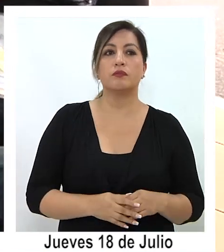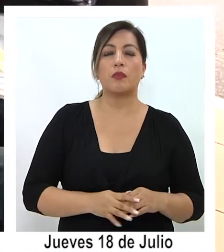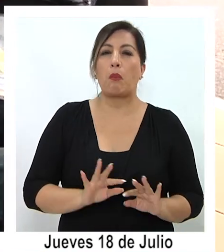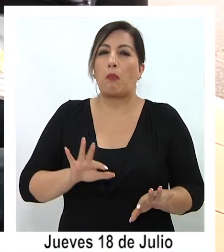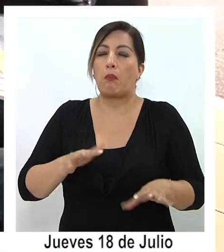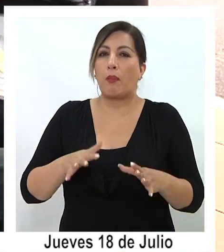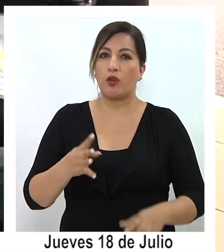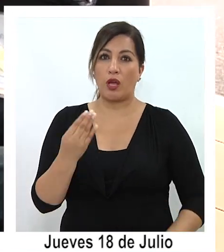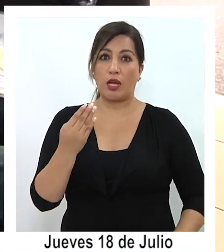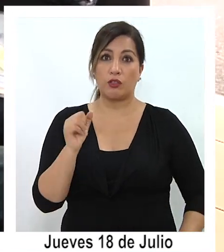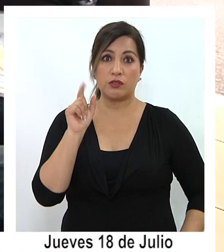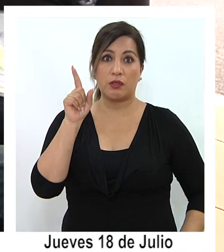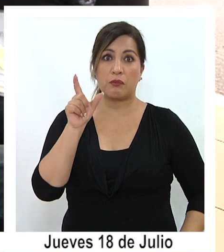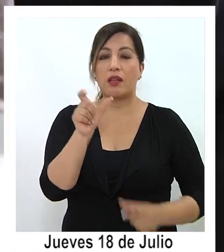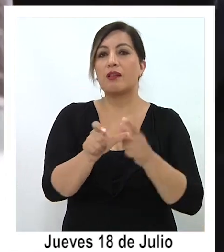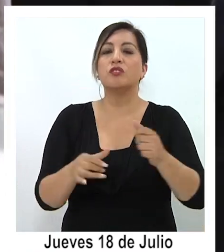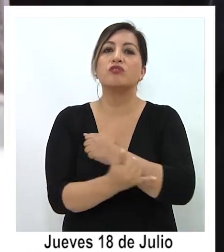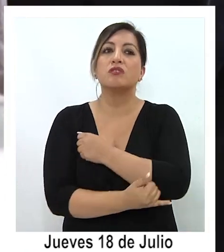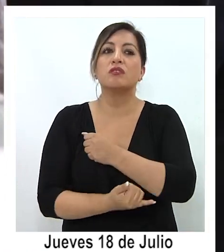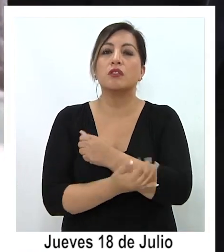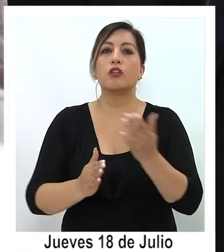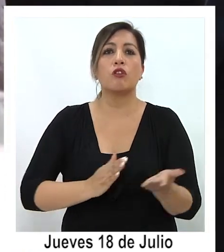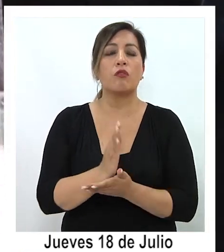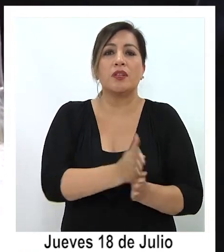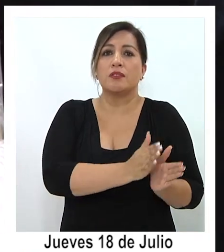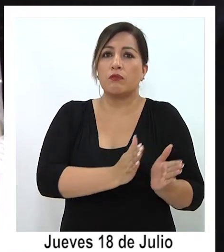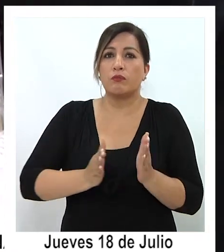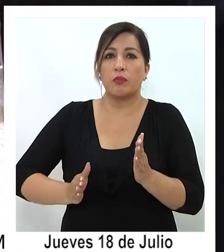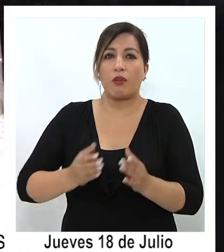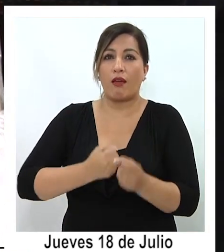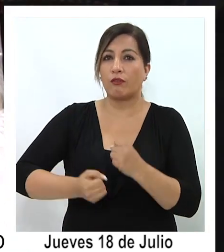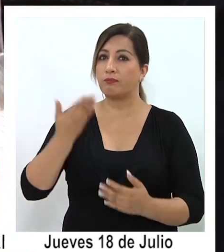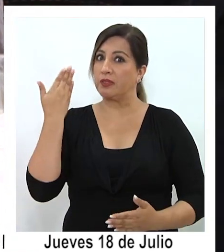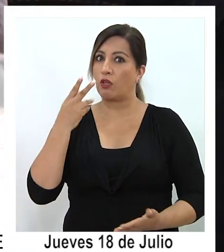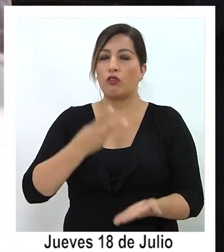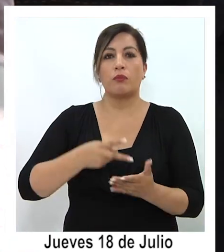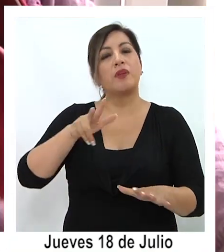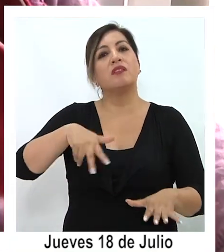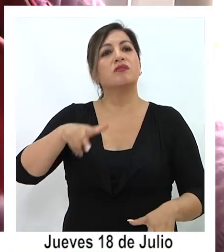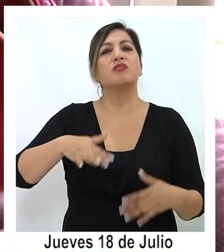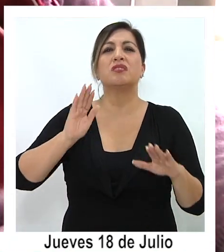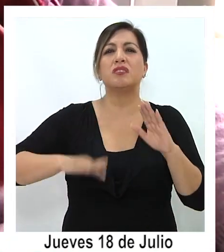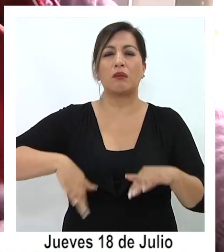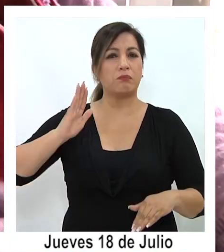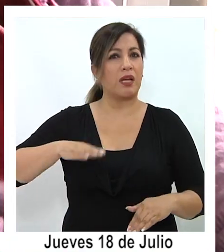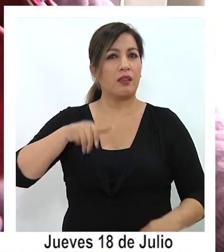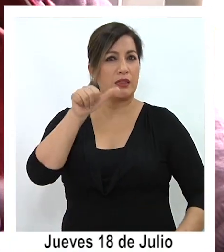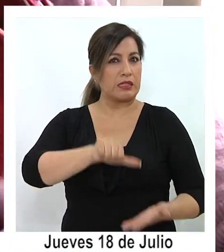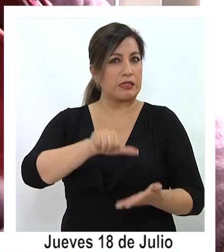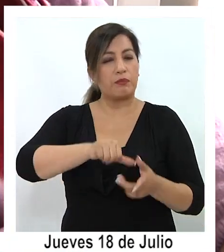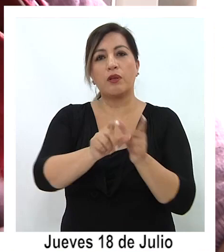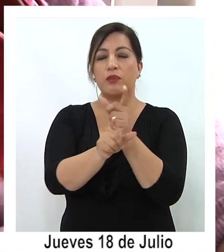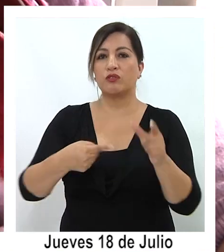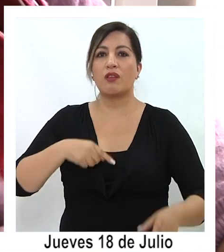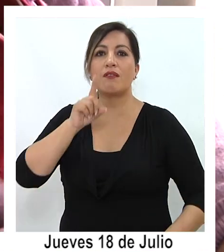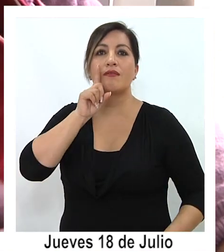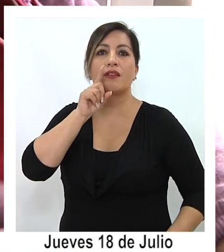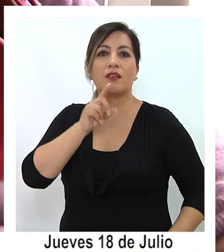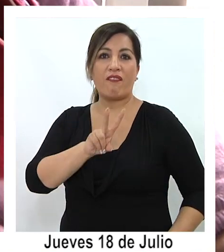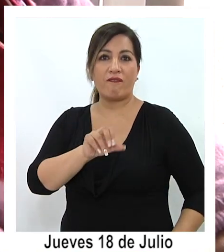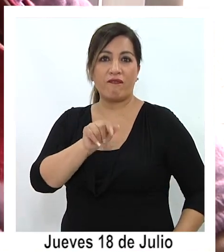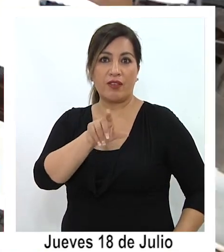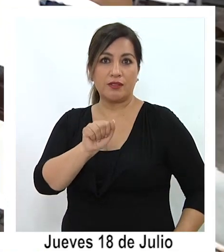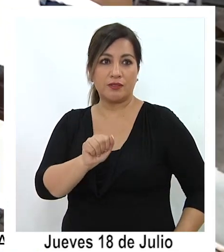Son alrededor de 14.000 los migrantes que iniciaron este proceso en 2018 y ya habría más de 6.000 personas que obtuvieron su